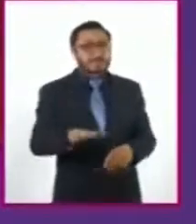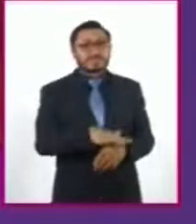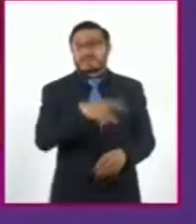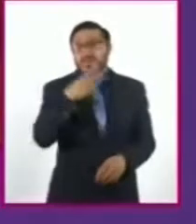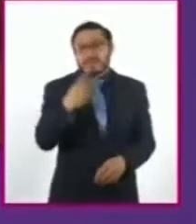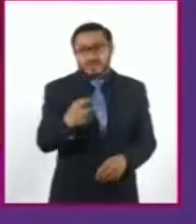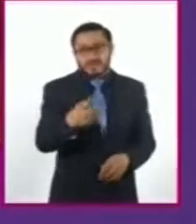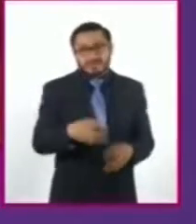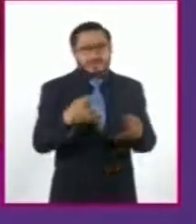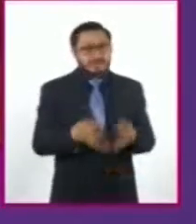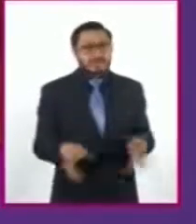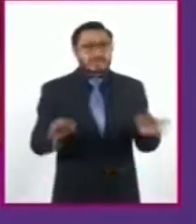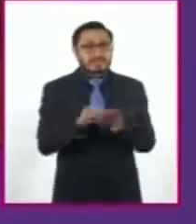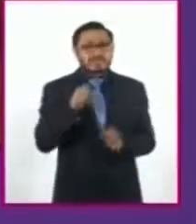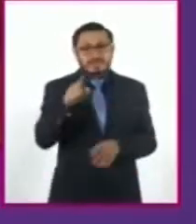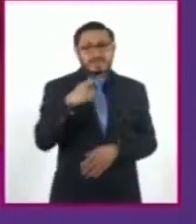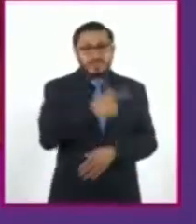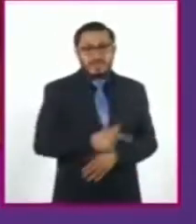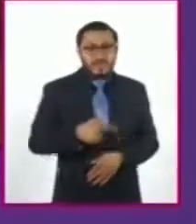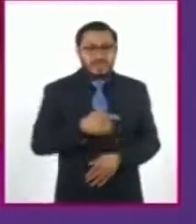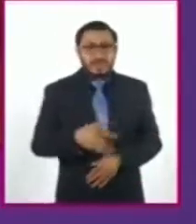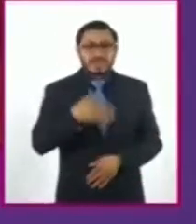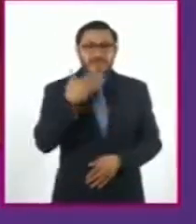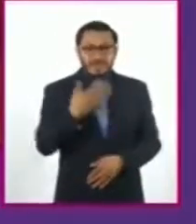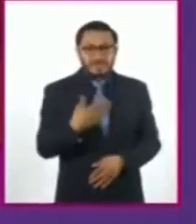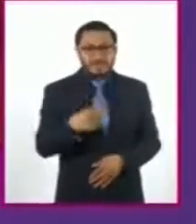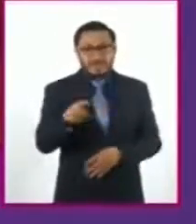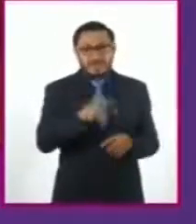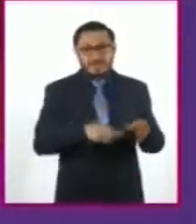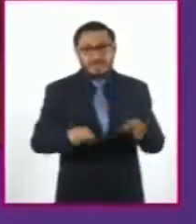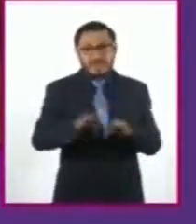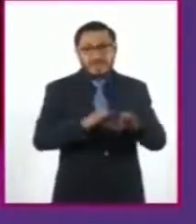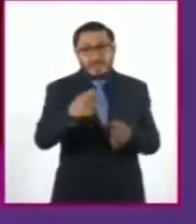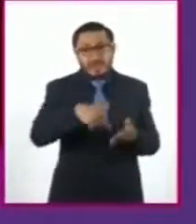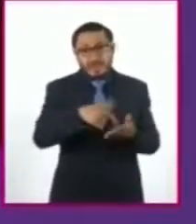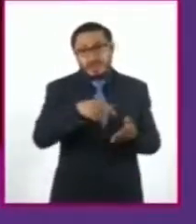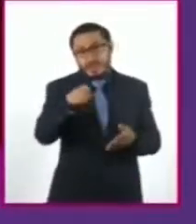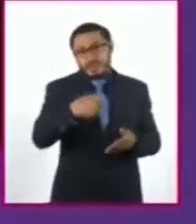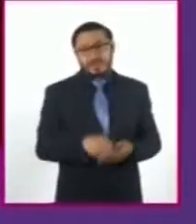en donde trabajas. Esa es mi aportación. Gracias.